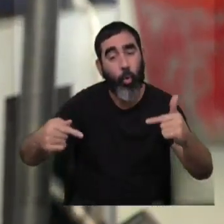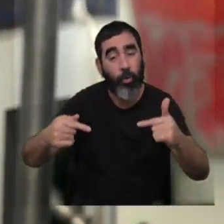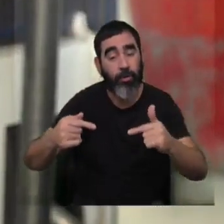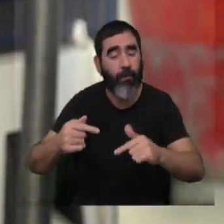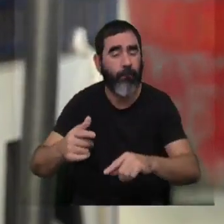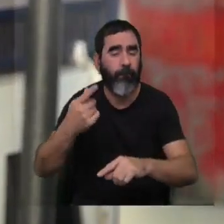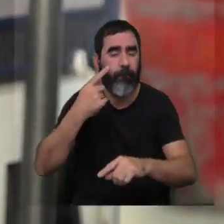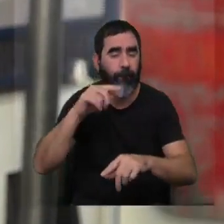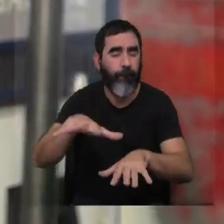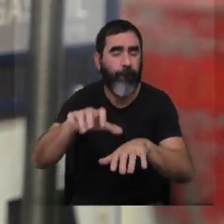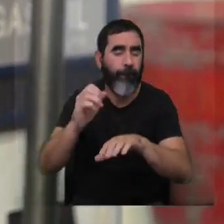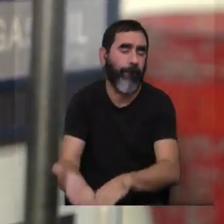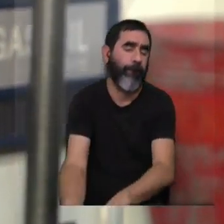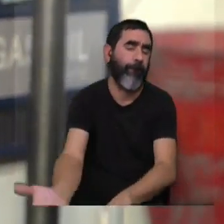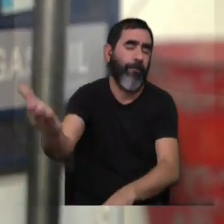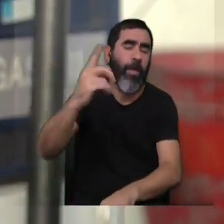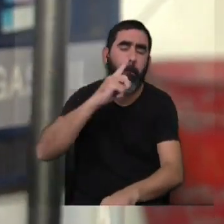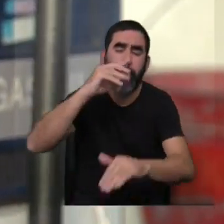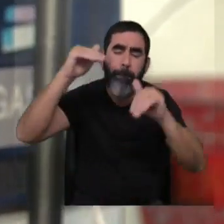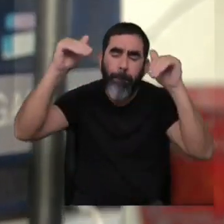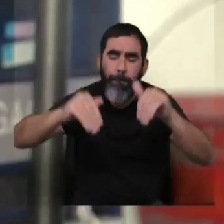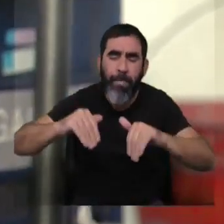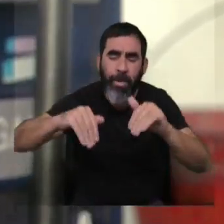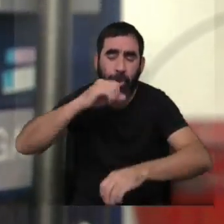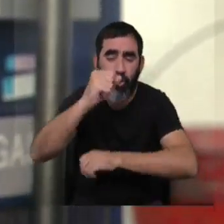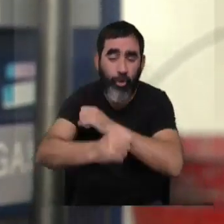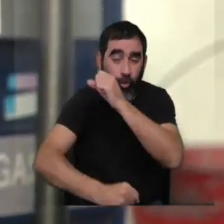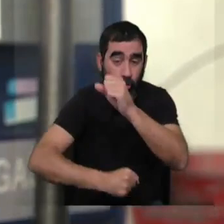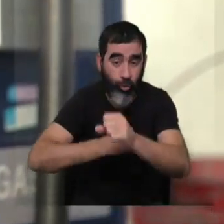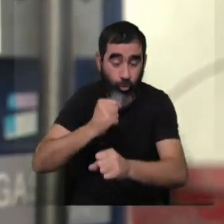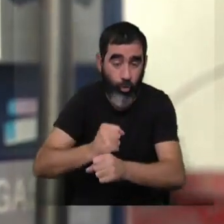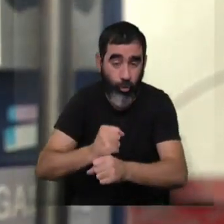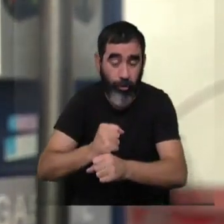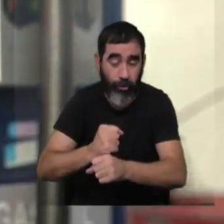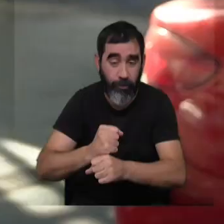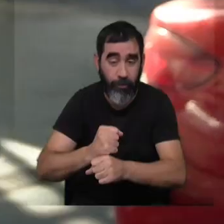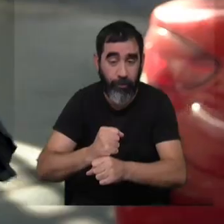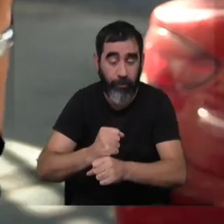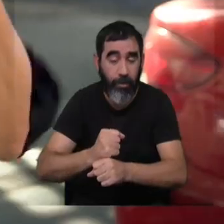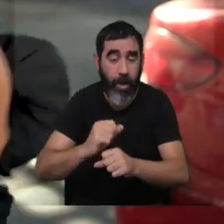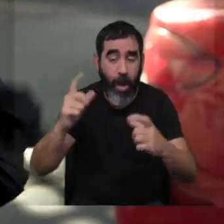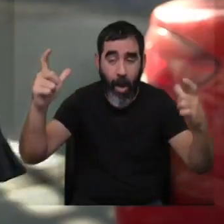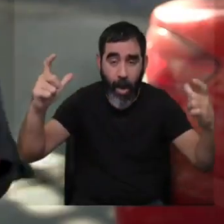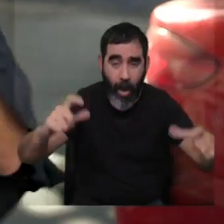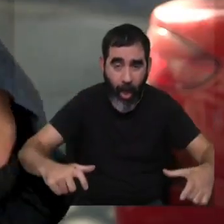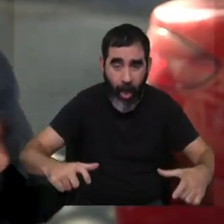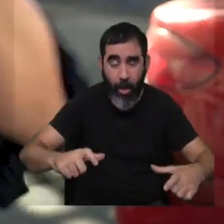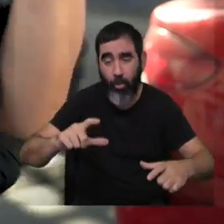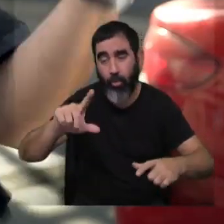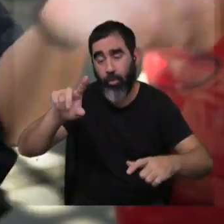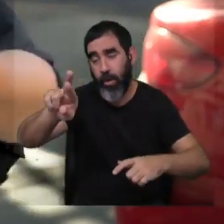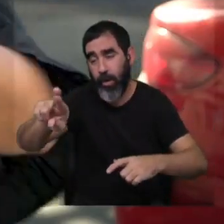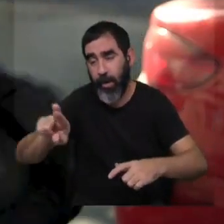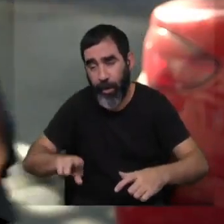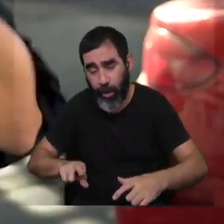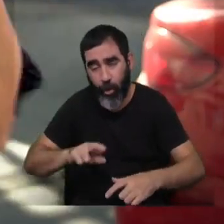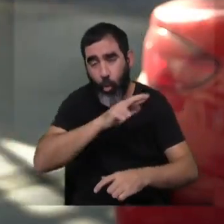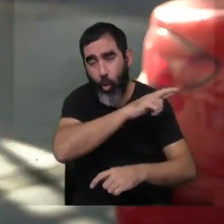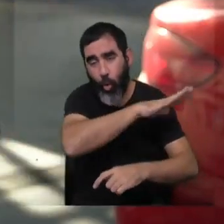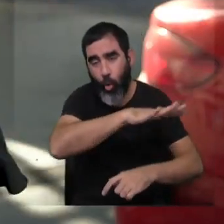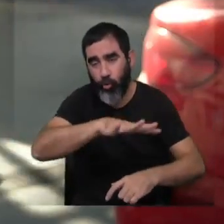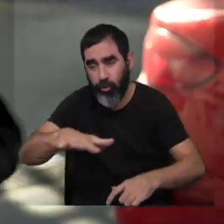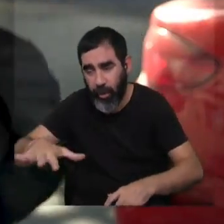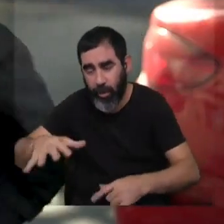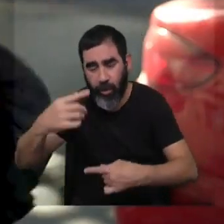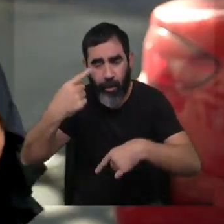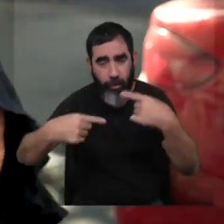en el pasado geológico hace miles de millones de años en lagos enormes, en lagunas, en cuencas oceánicas, en